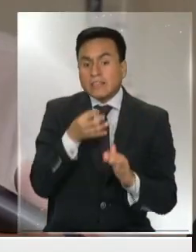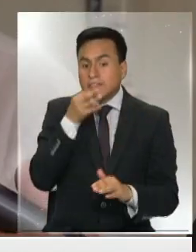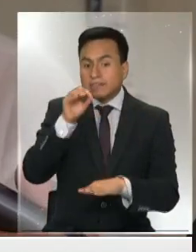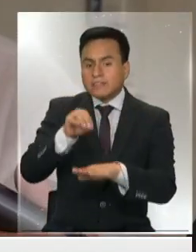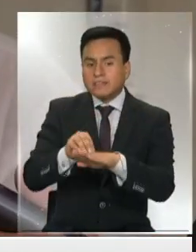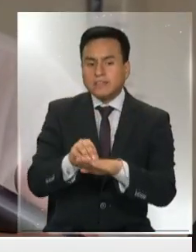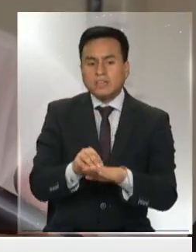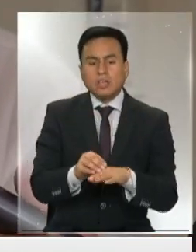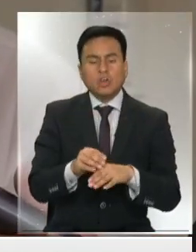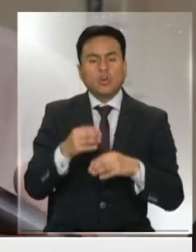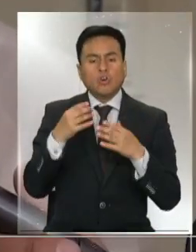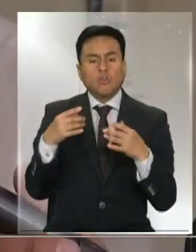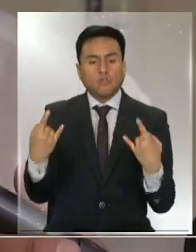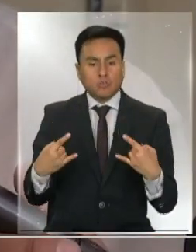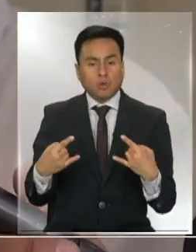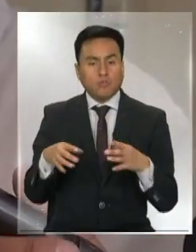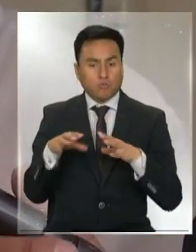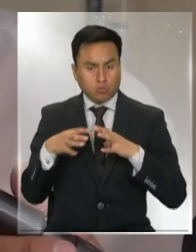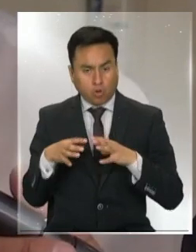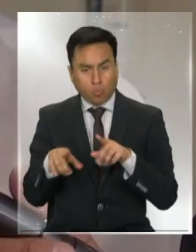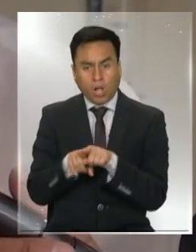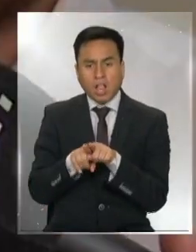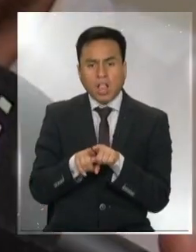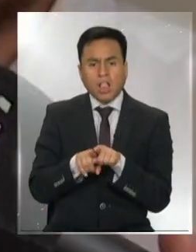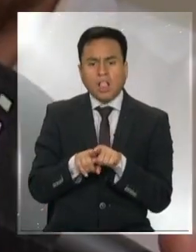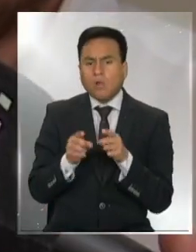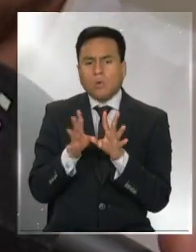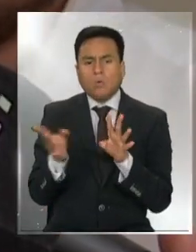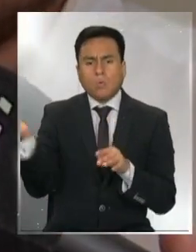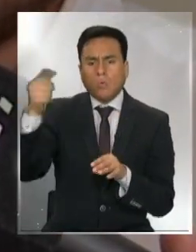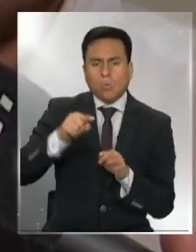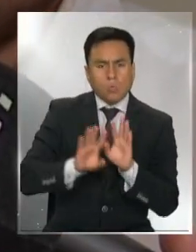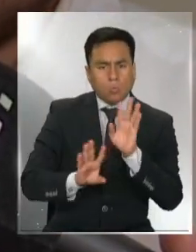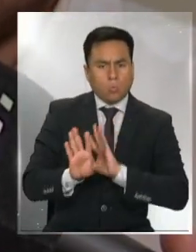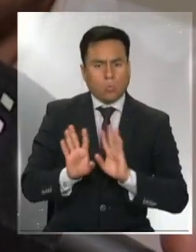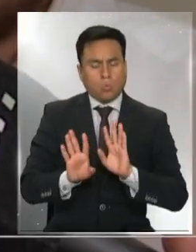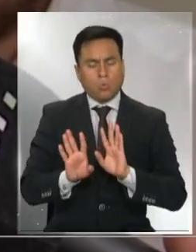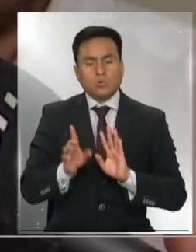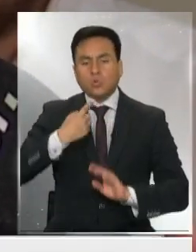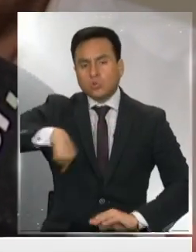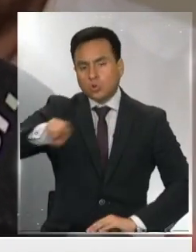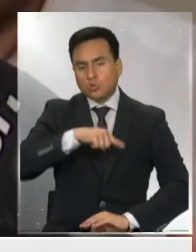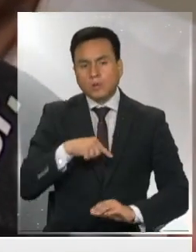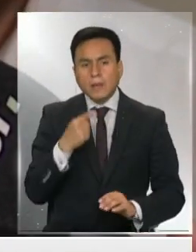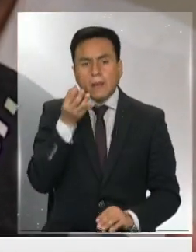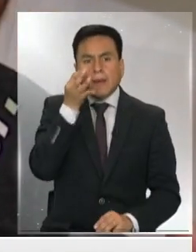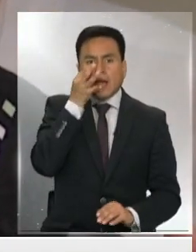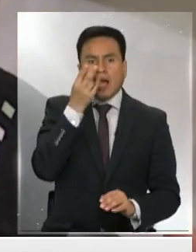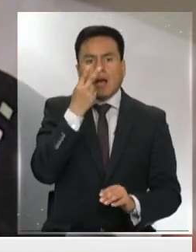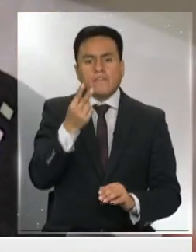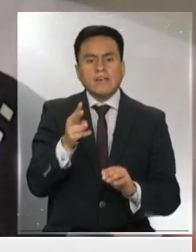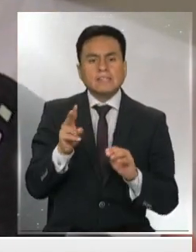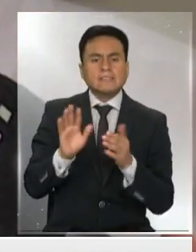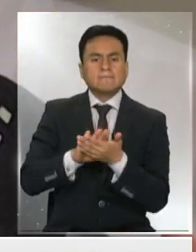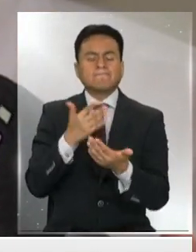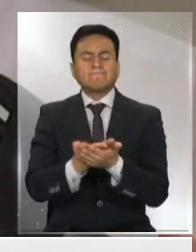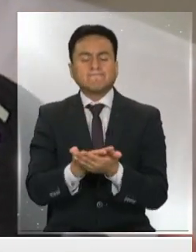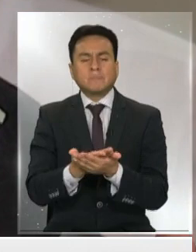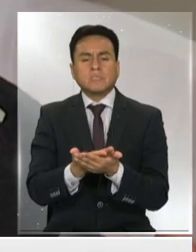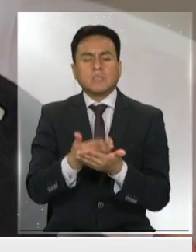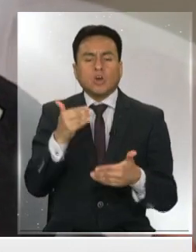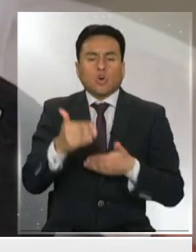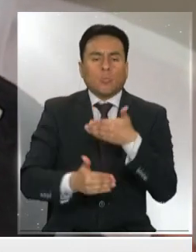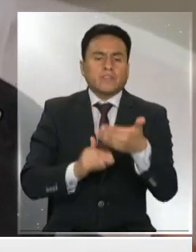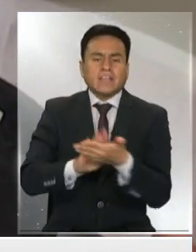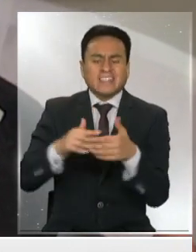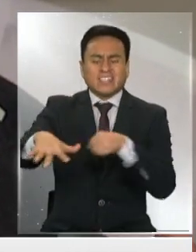el fútbol no puede volver a cualquier costo. Por lo tanto, estamos expectantes, estamos atentos a poder ver cómo